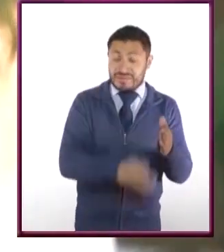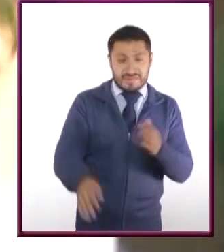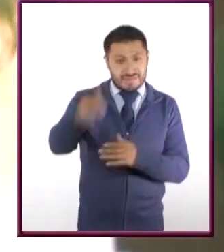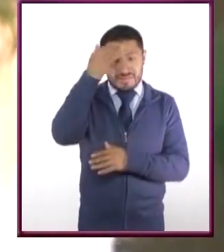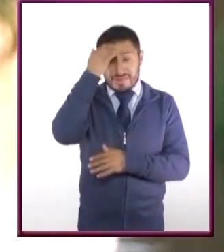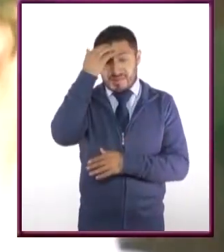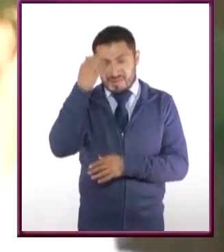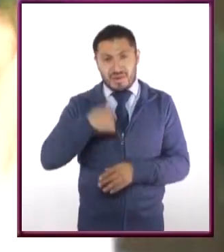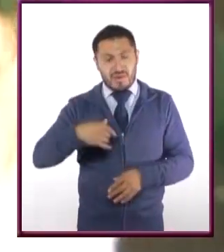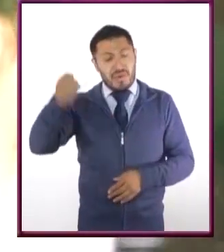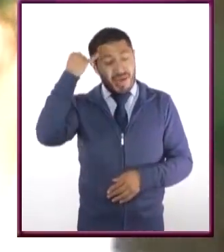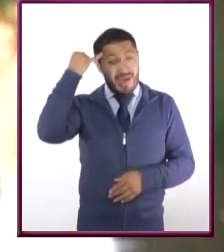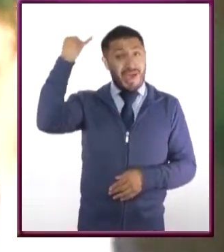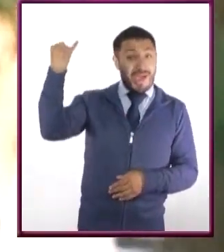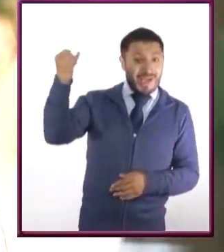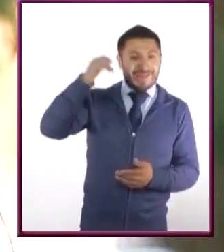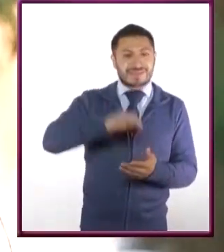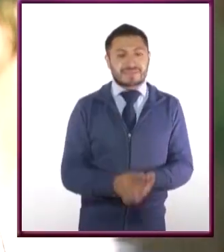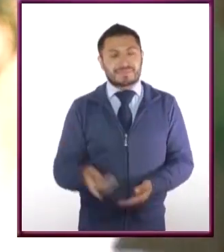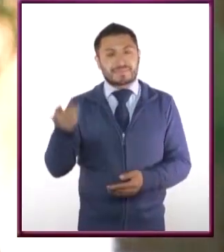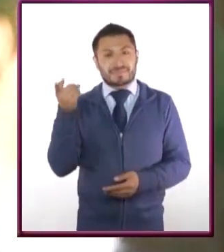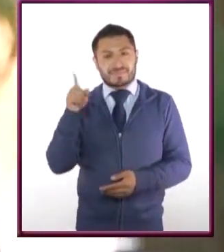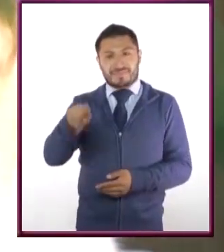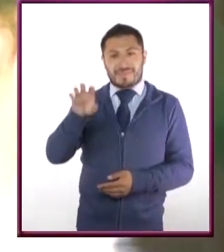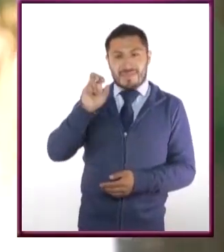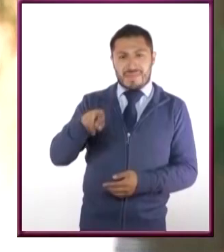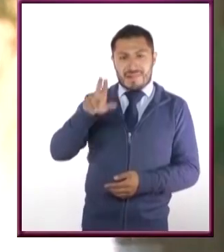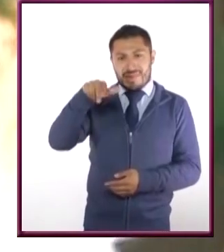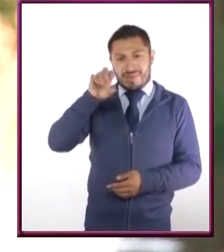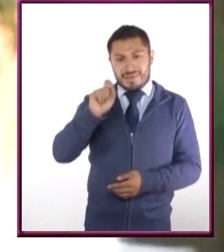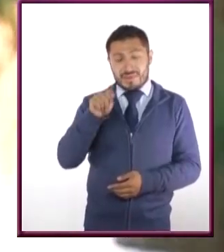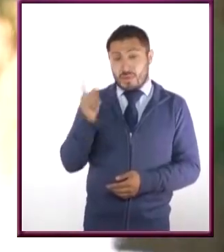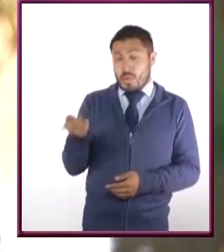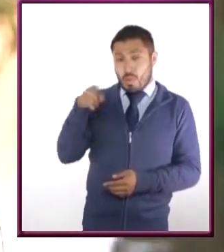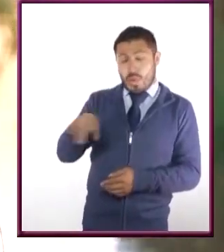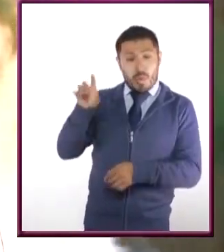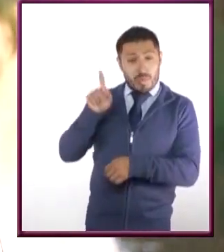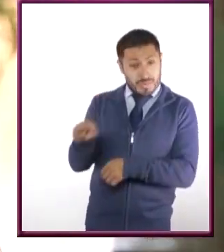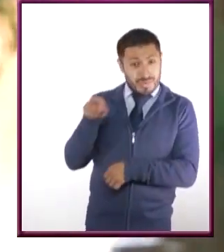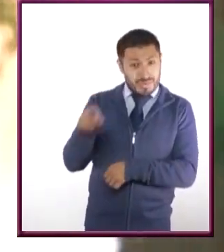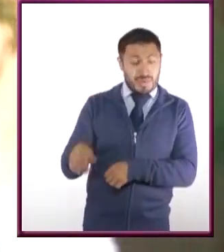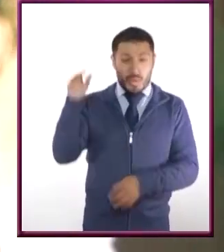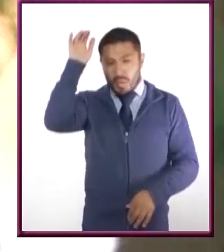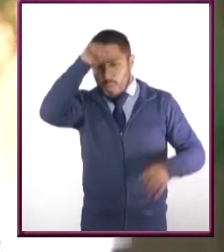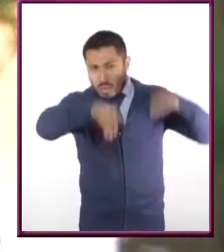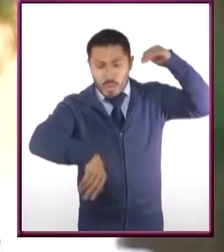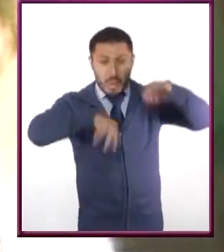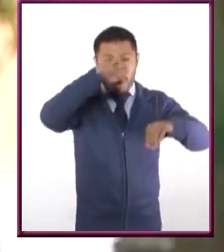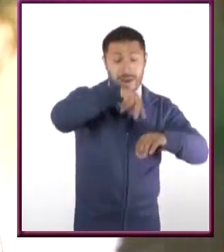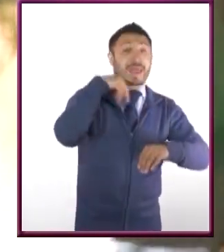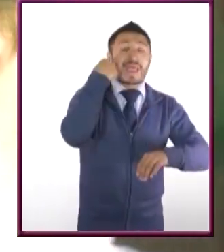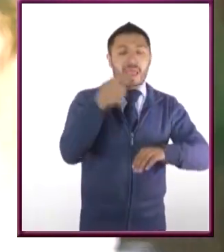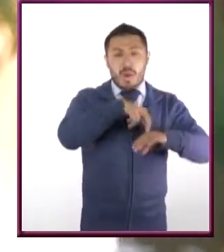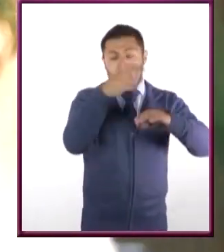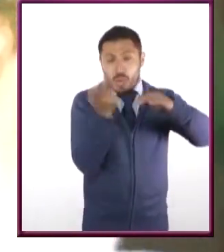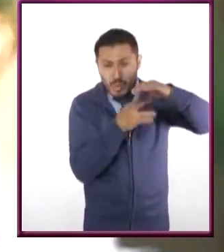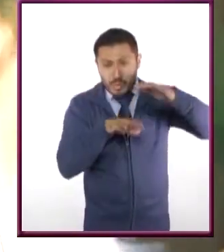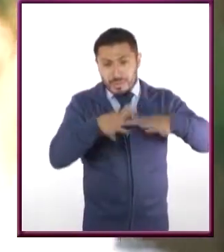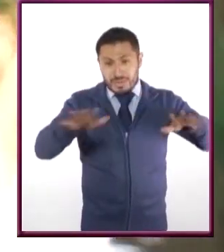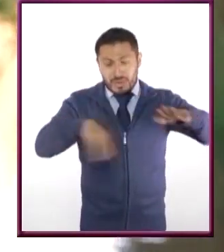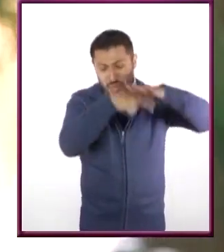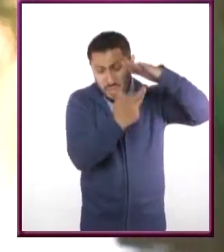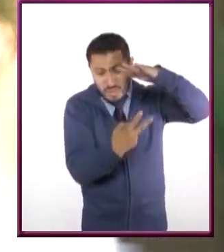que tuve una brillante idea. Mandé a Ernesto a tomar un curso de buceo, porque él quiere bajar a las profundidades a bucear con